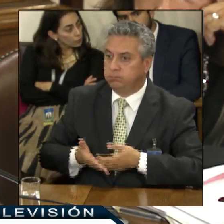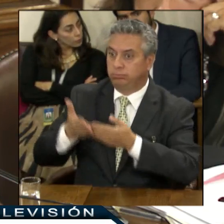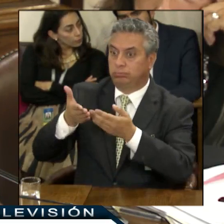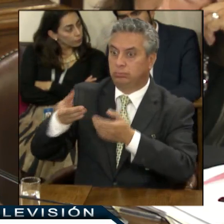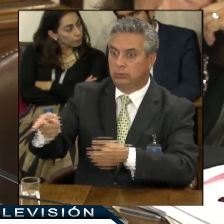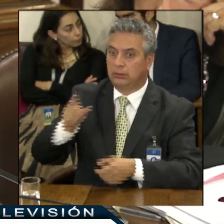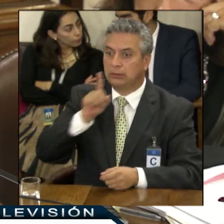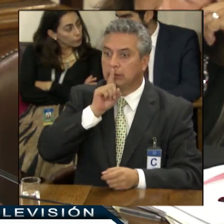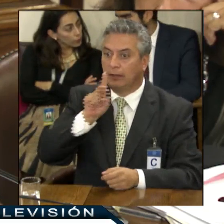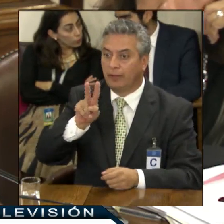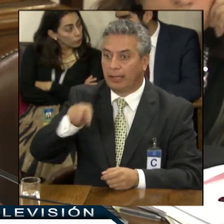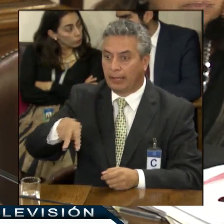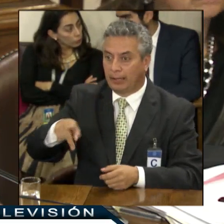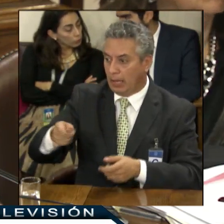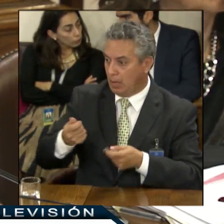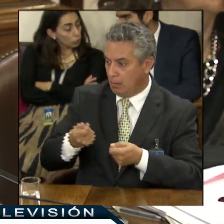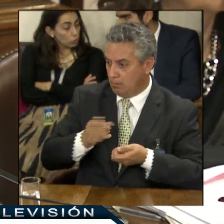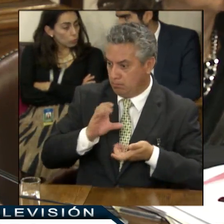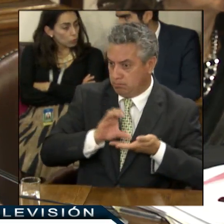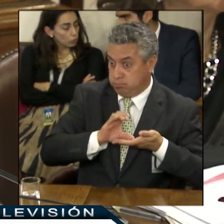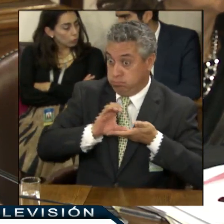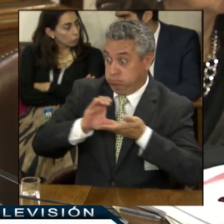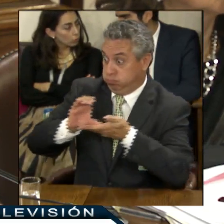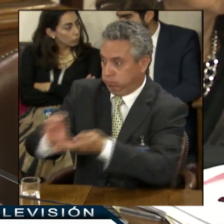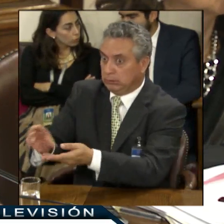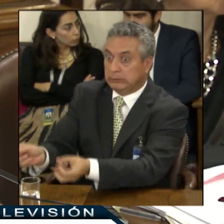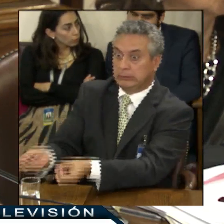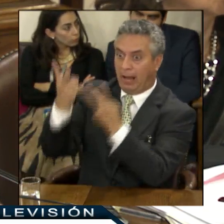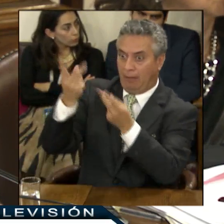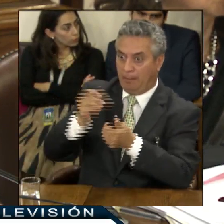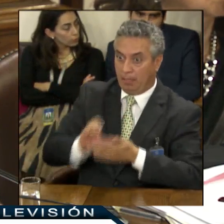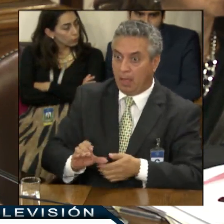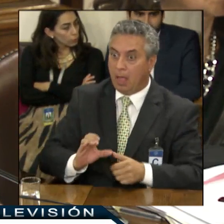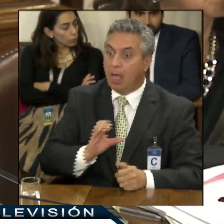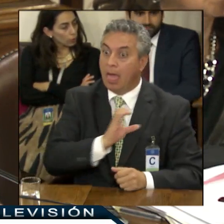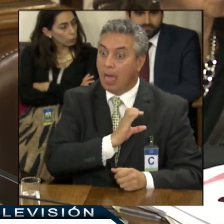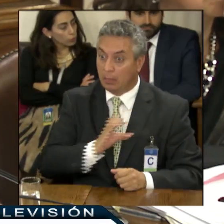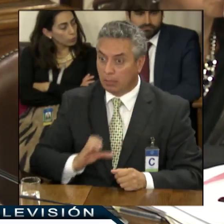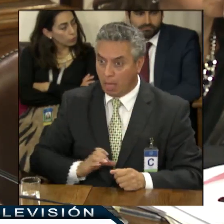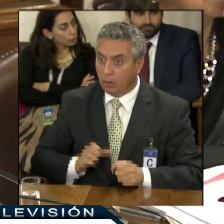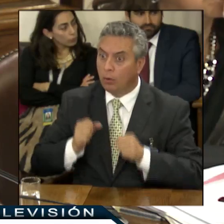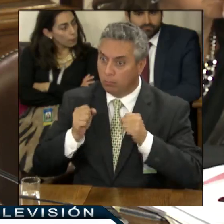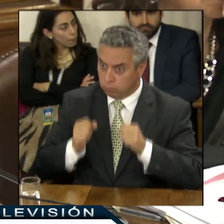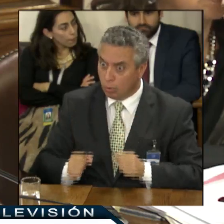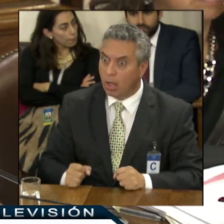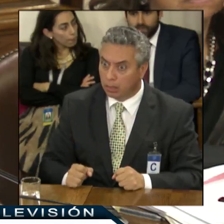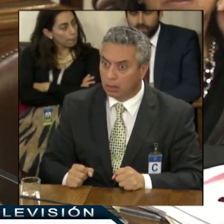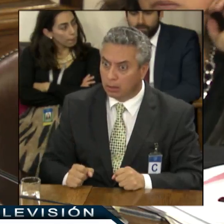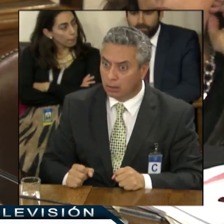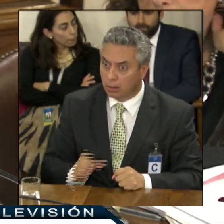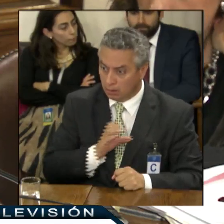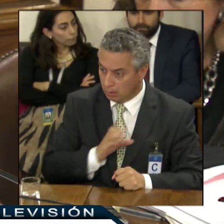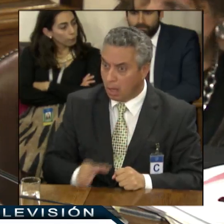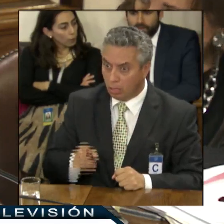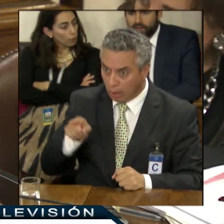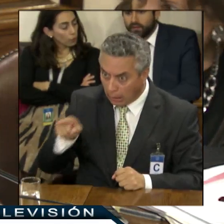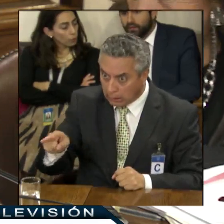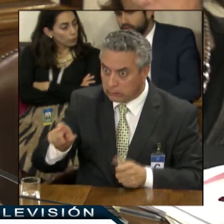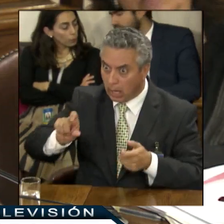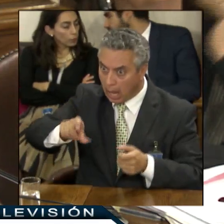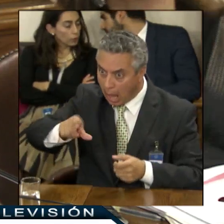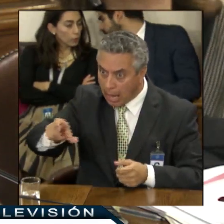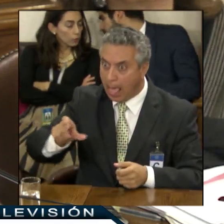canal Estatal perfectamente eh el estado le puede exigirle No es cierto a ese canal